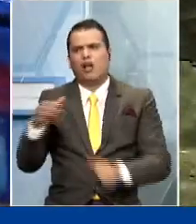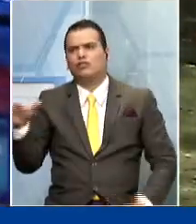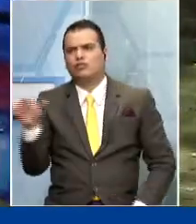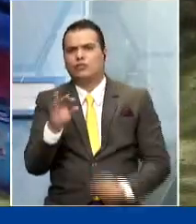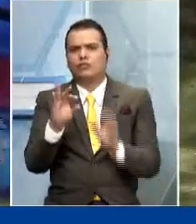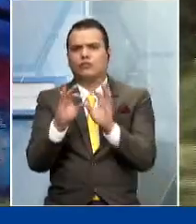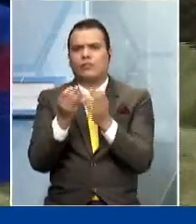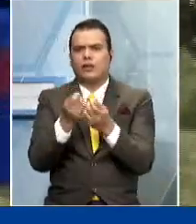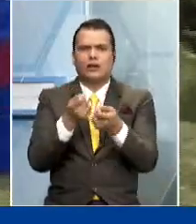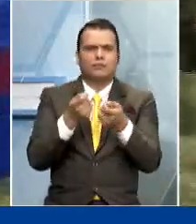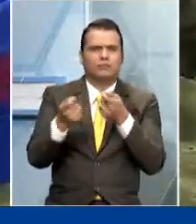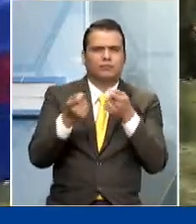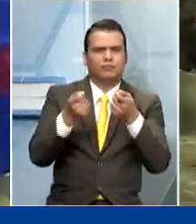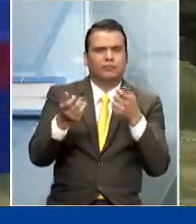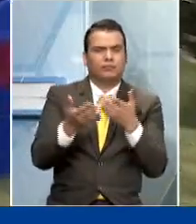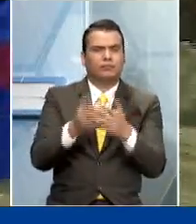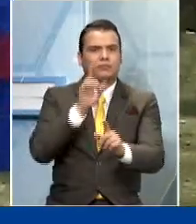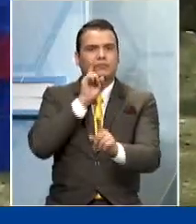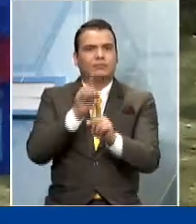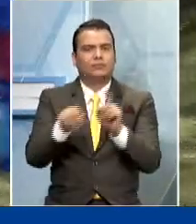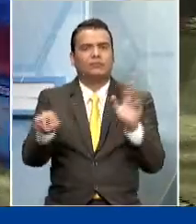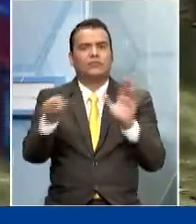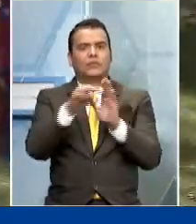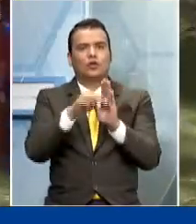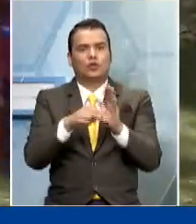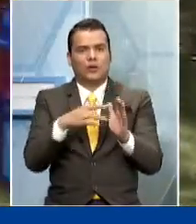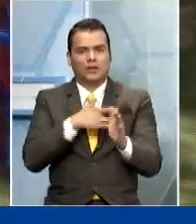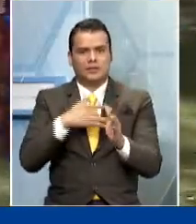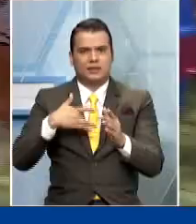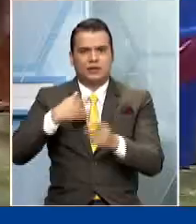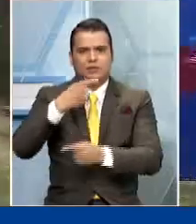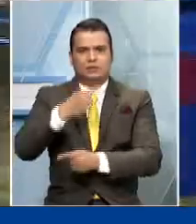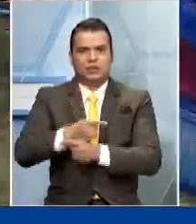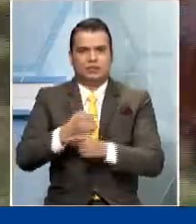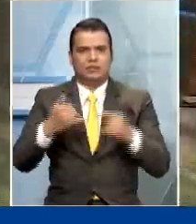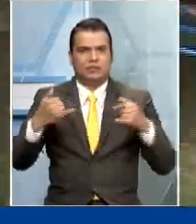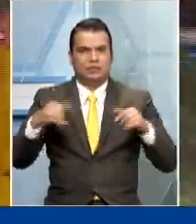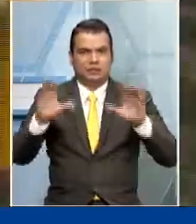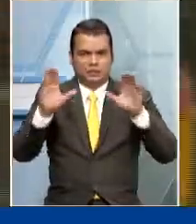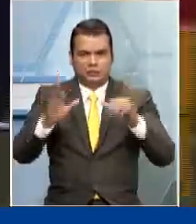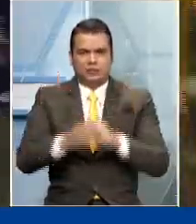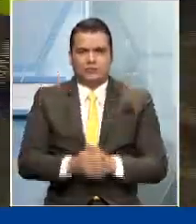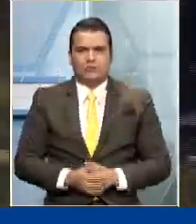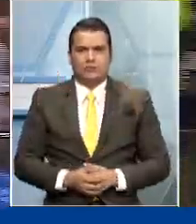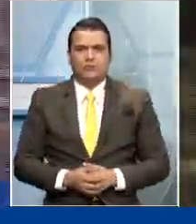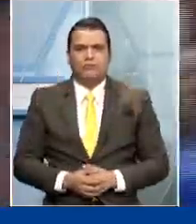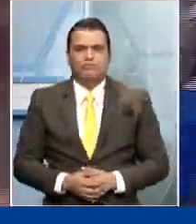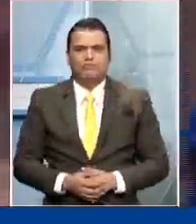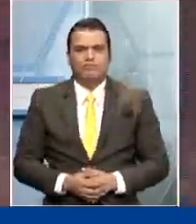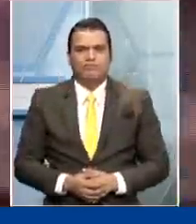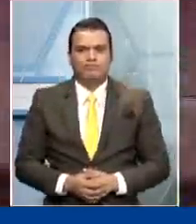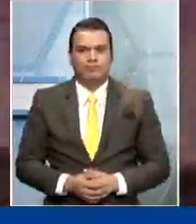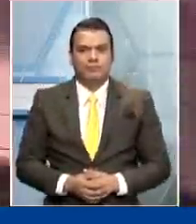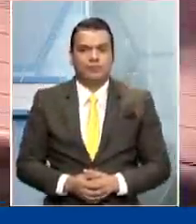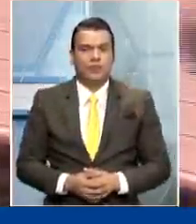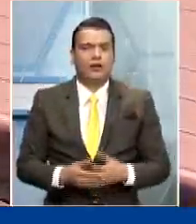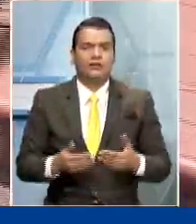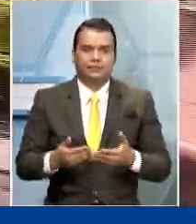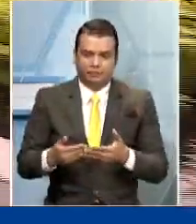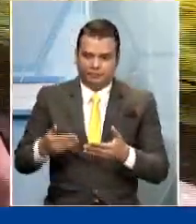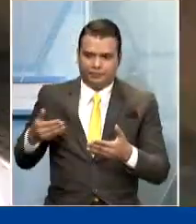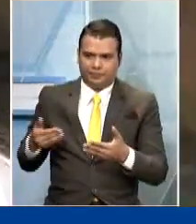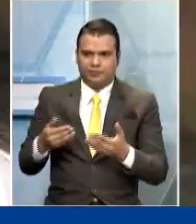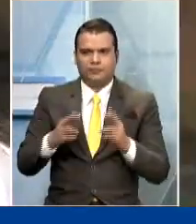educación regula esas instituciones para que se cumplan los protocolos de bioseguridad que se ha hecho un trabajo de varios meses de reuniones